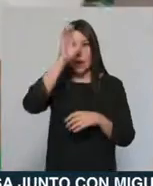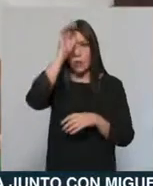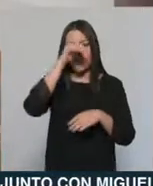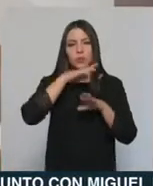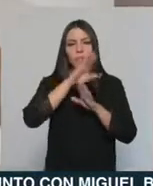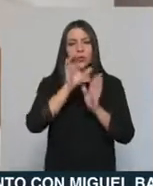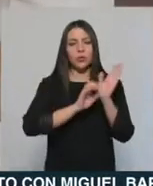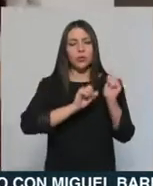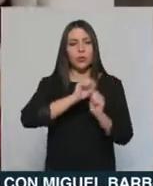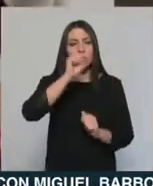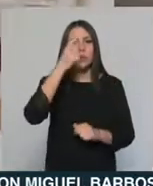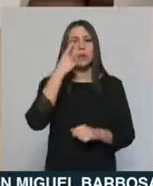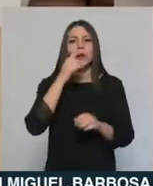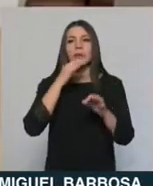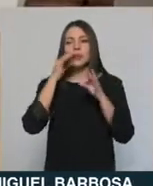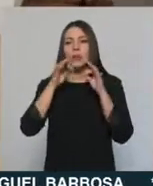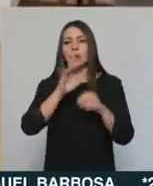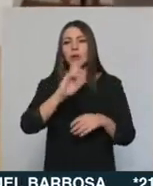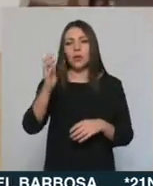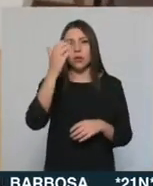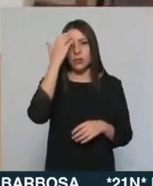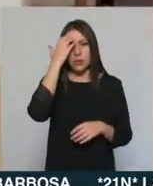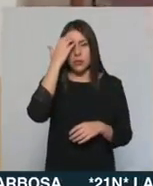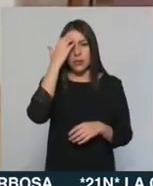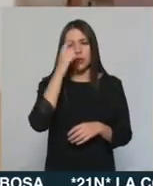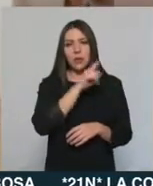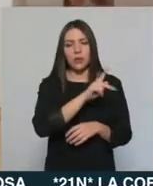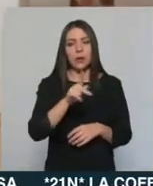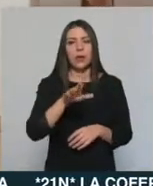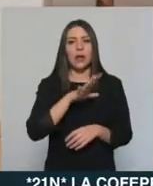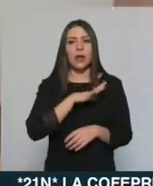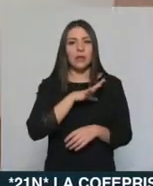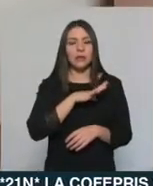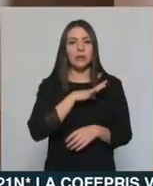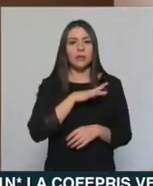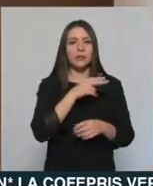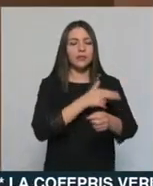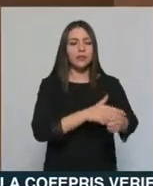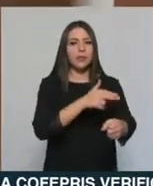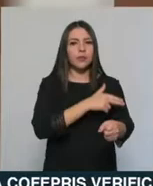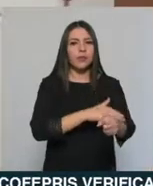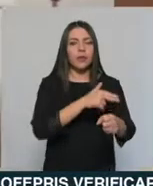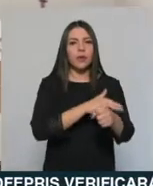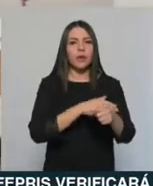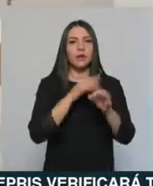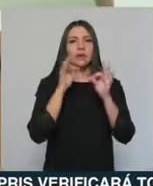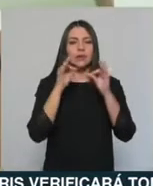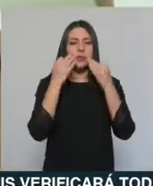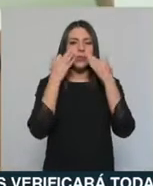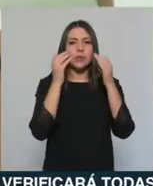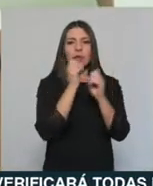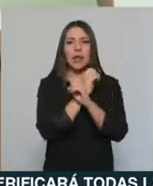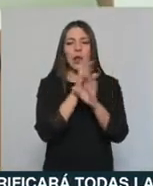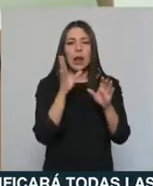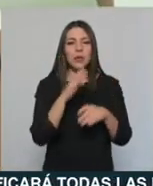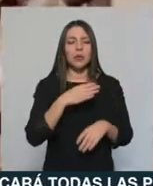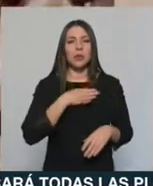admisión, la promoción y el reconocimiento habrá procesos transparentes,